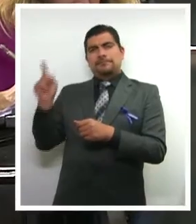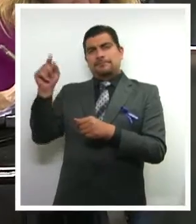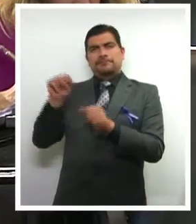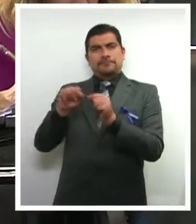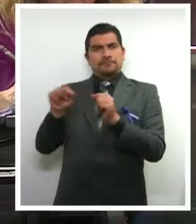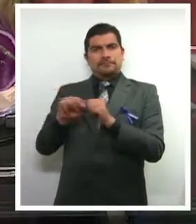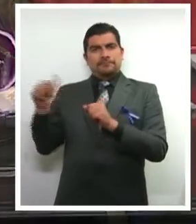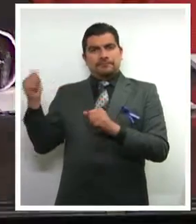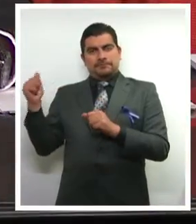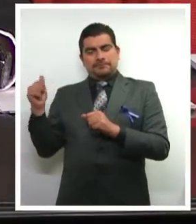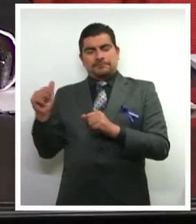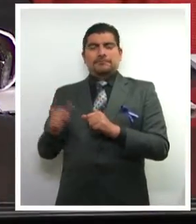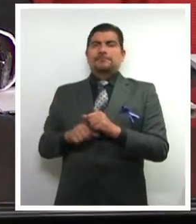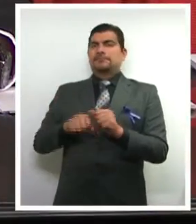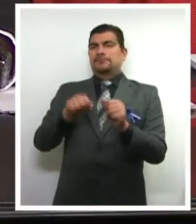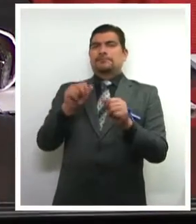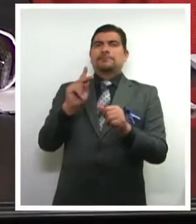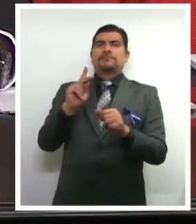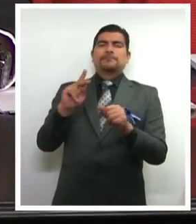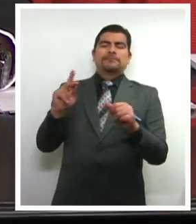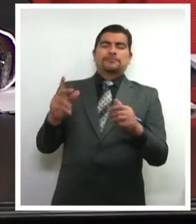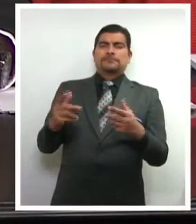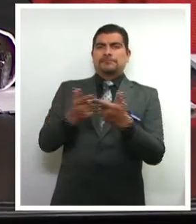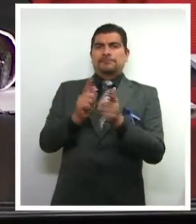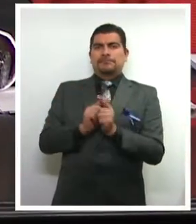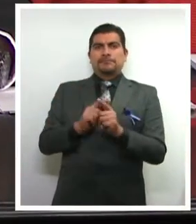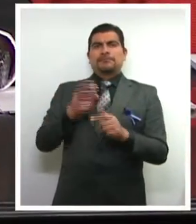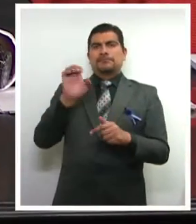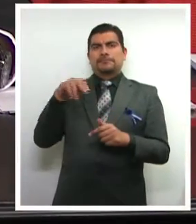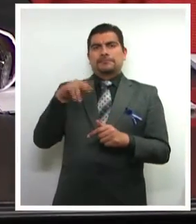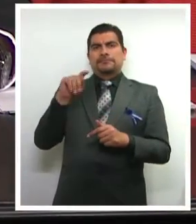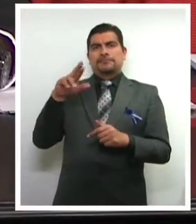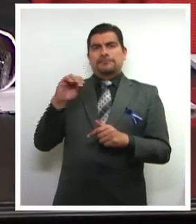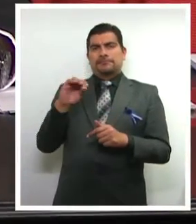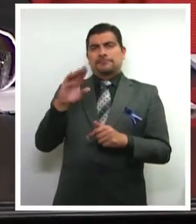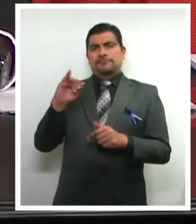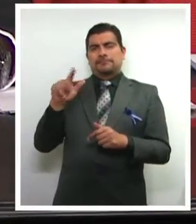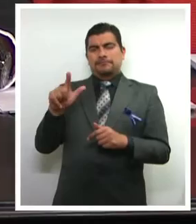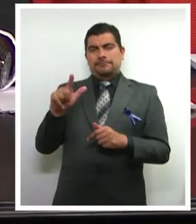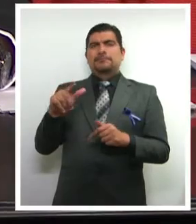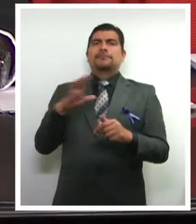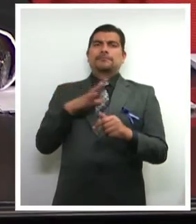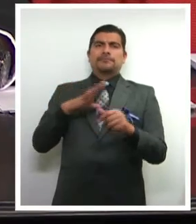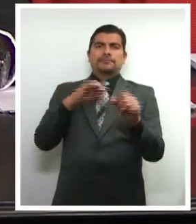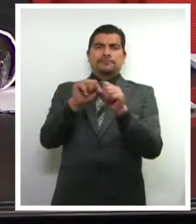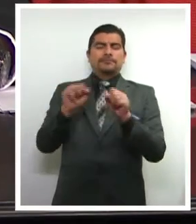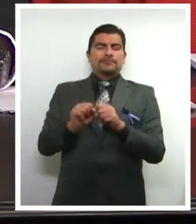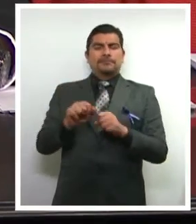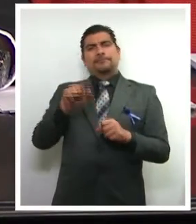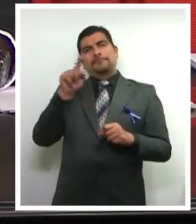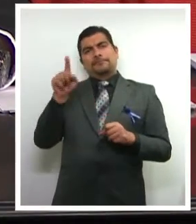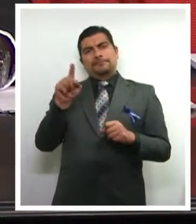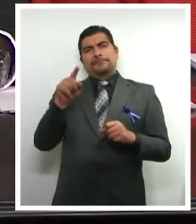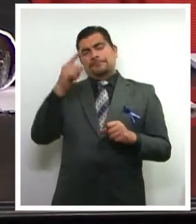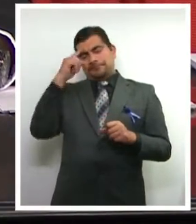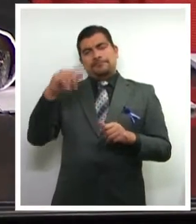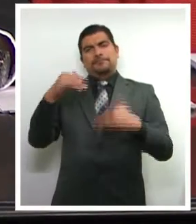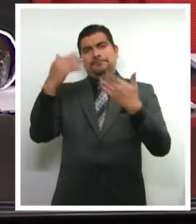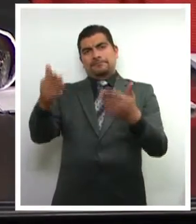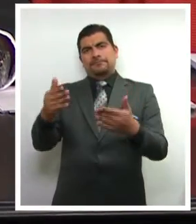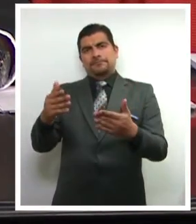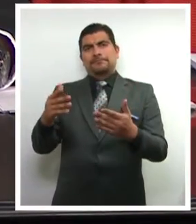segundo piso. El Partido Encuentro Social estará en un salón ubicado en el patio